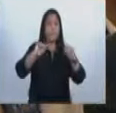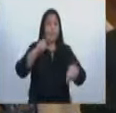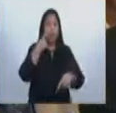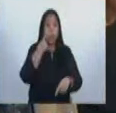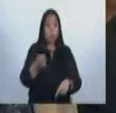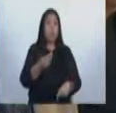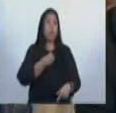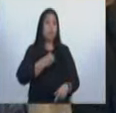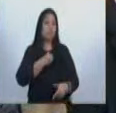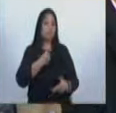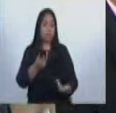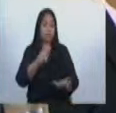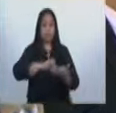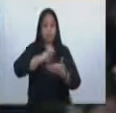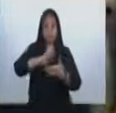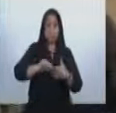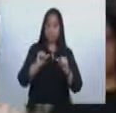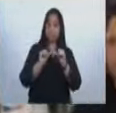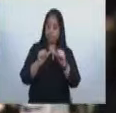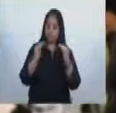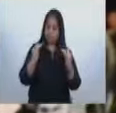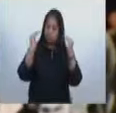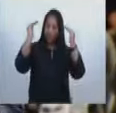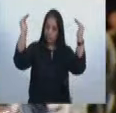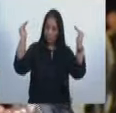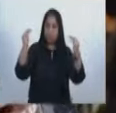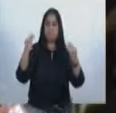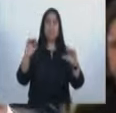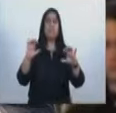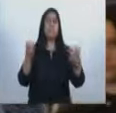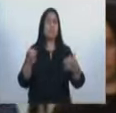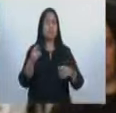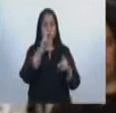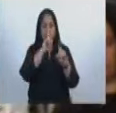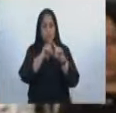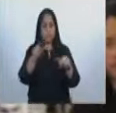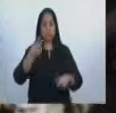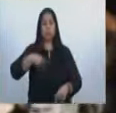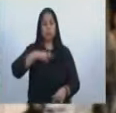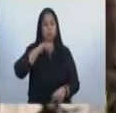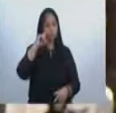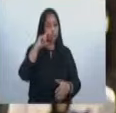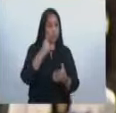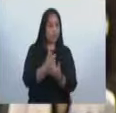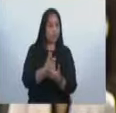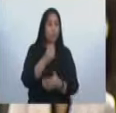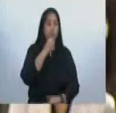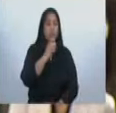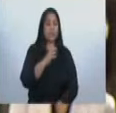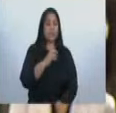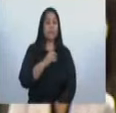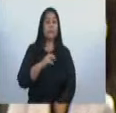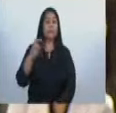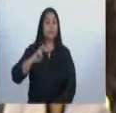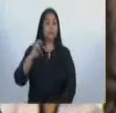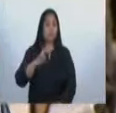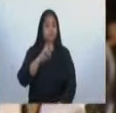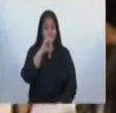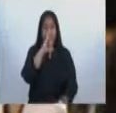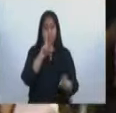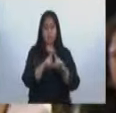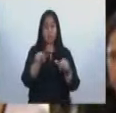programa es seguir creciendo porque lo que creemos es que eh necesitamos